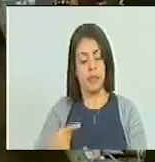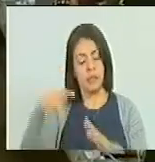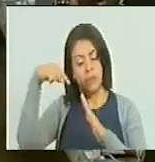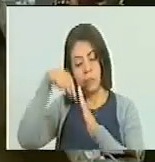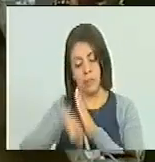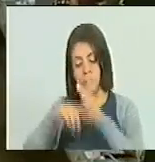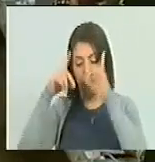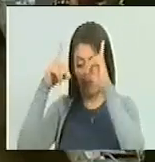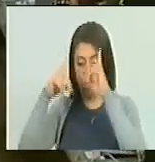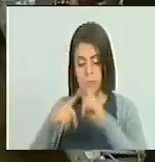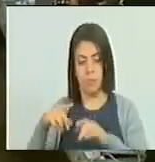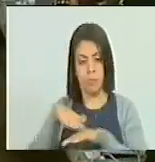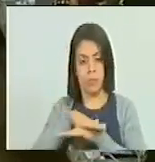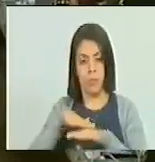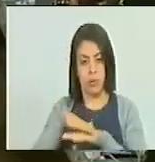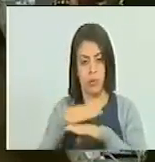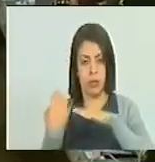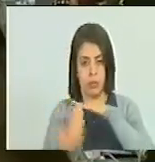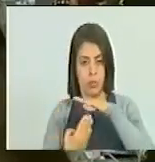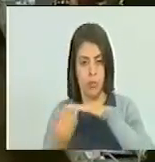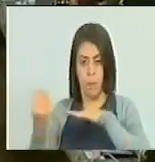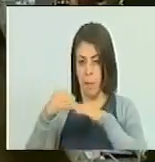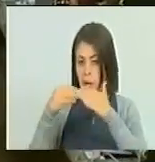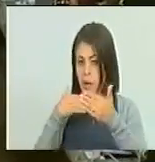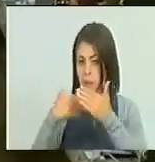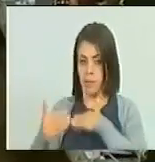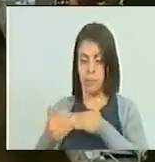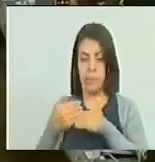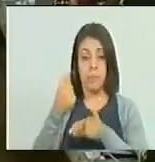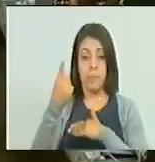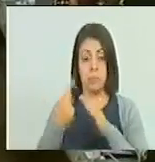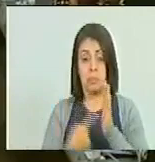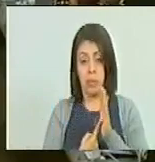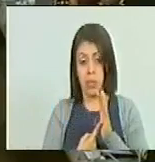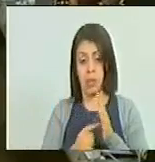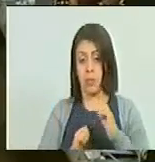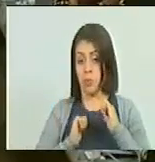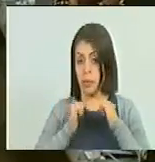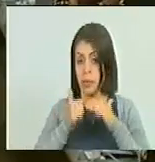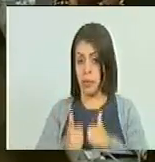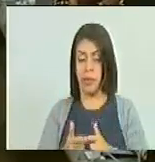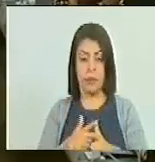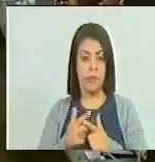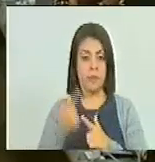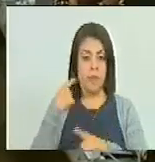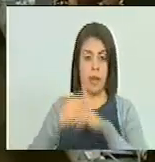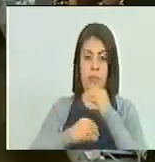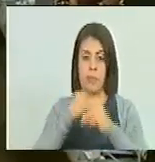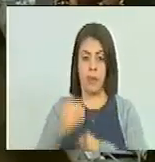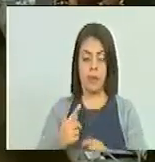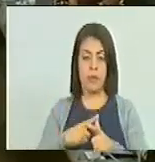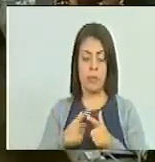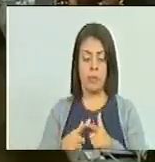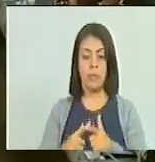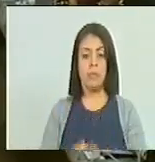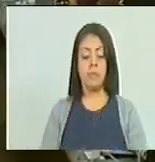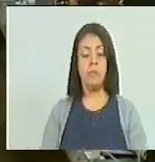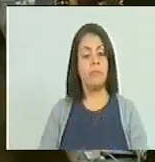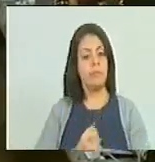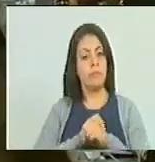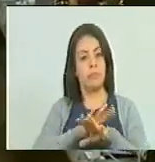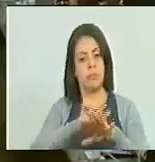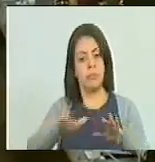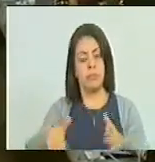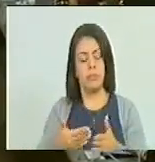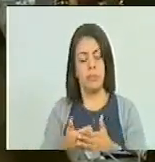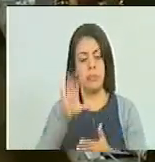profundizar el programa de bases de Misiones y llevarlo más allá de los 1000 segmentos censales iniciales donde inició, y se expande por